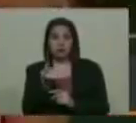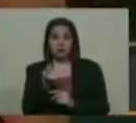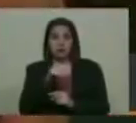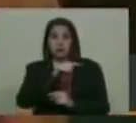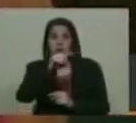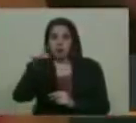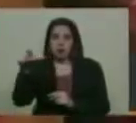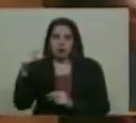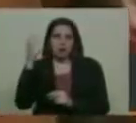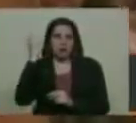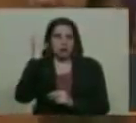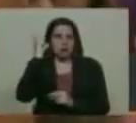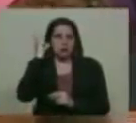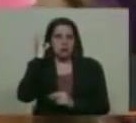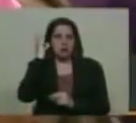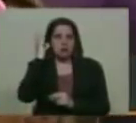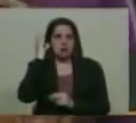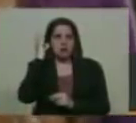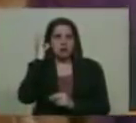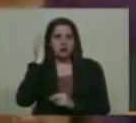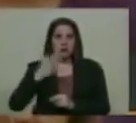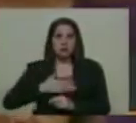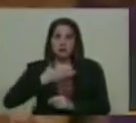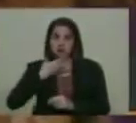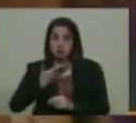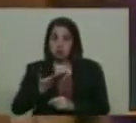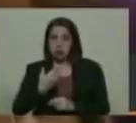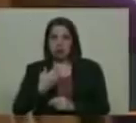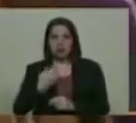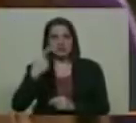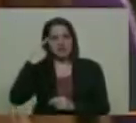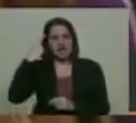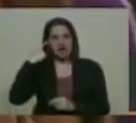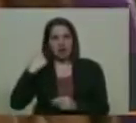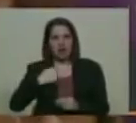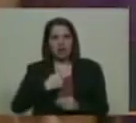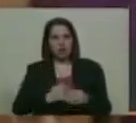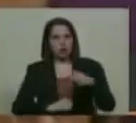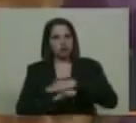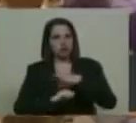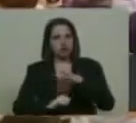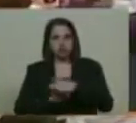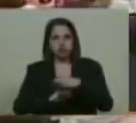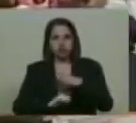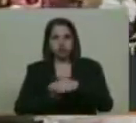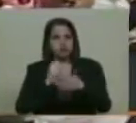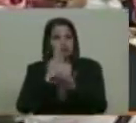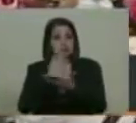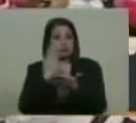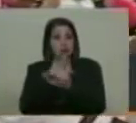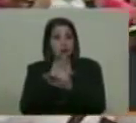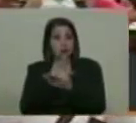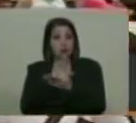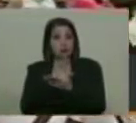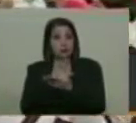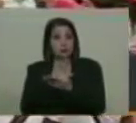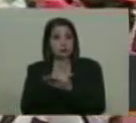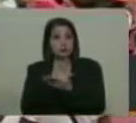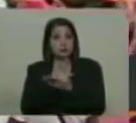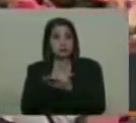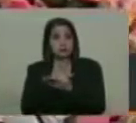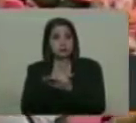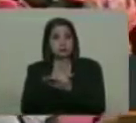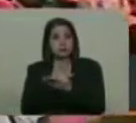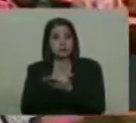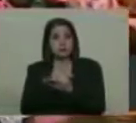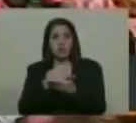Ustedes, mujeres, pueden contar conmigo. Ustedes pueden contar conmigo. Pueden